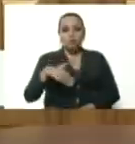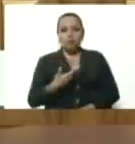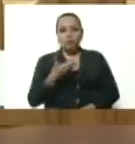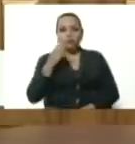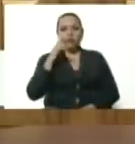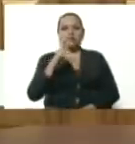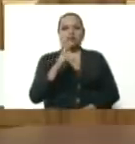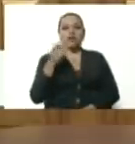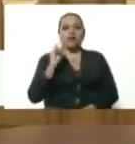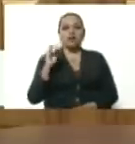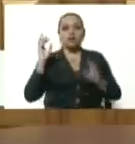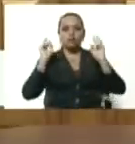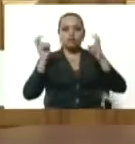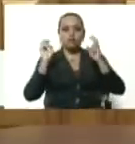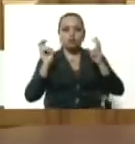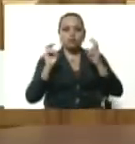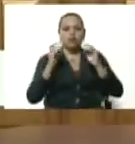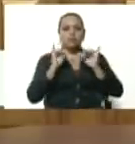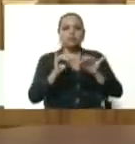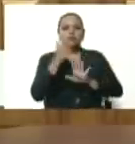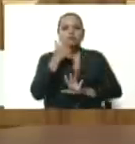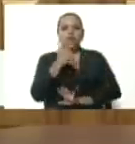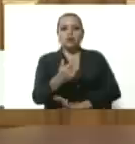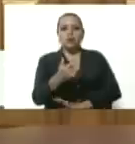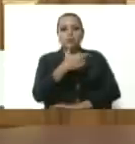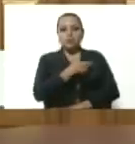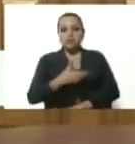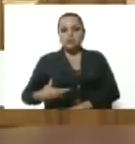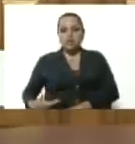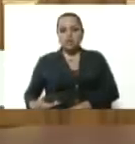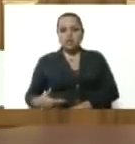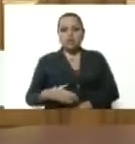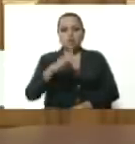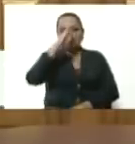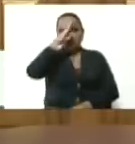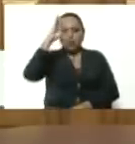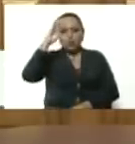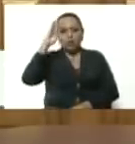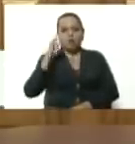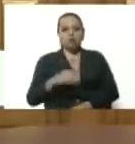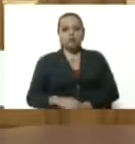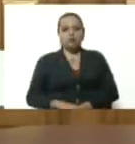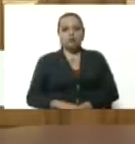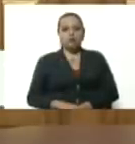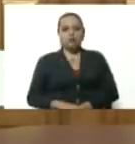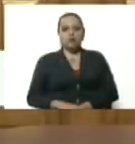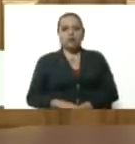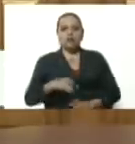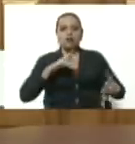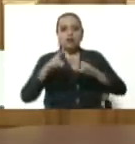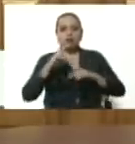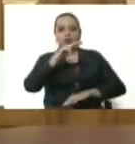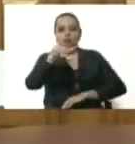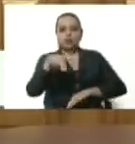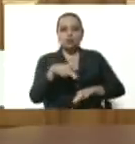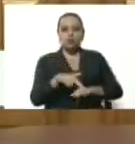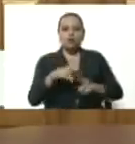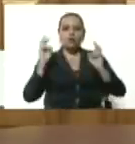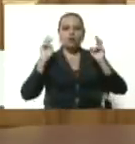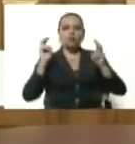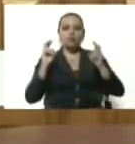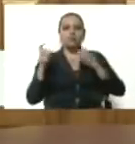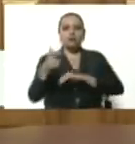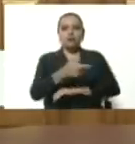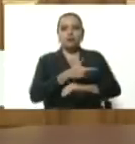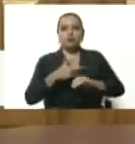es un tema, como bien lo dijo el presidente Diosdado Cabello, de unidad nacional y es un tema de Estado.